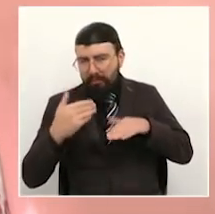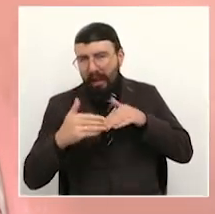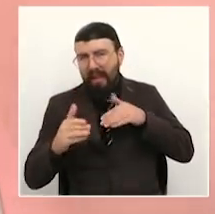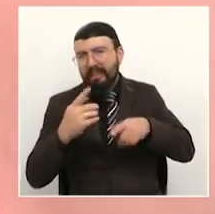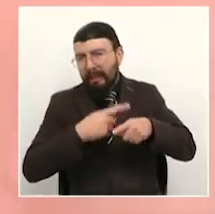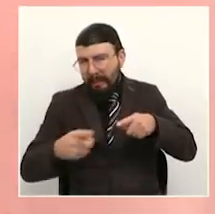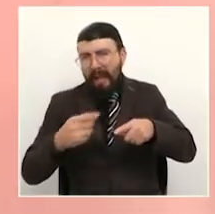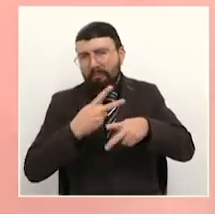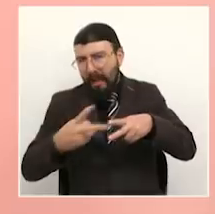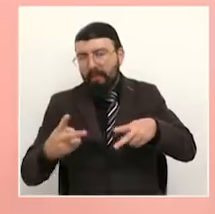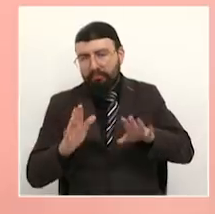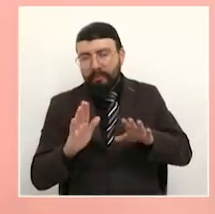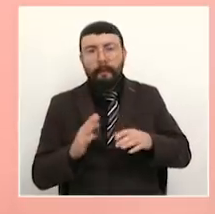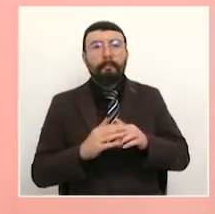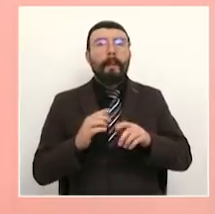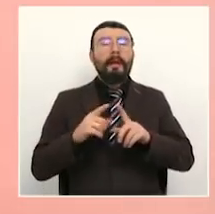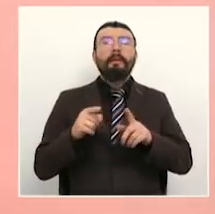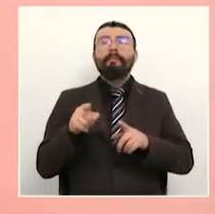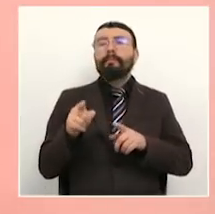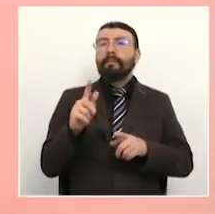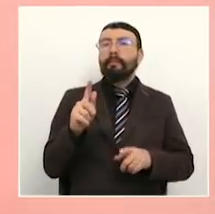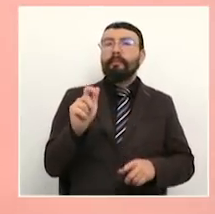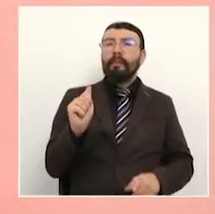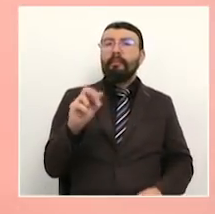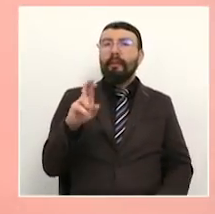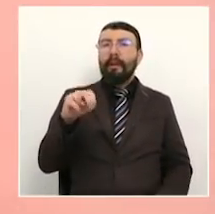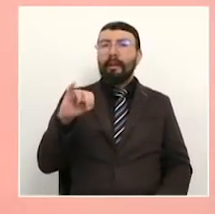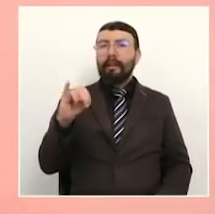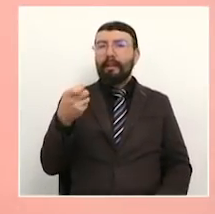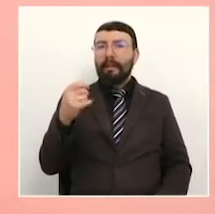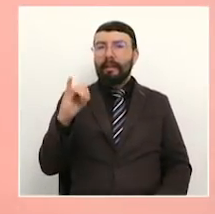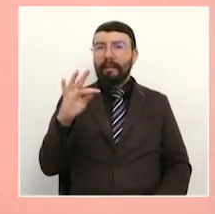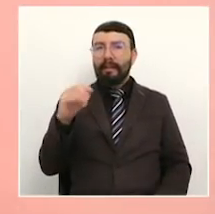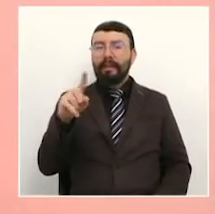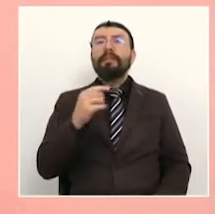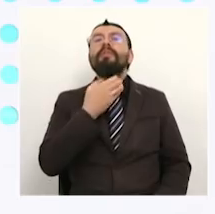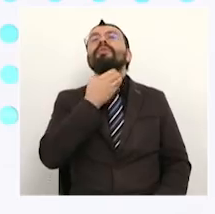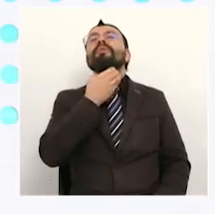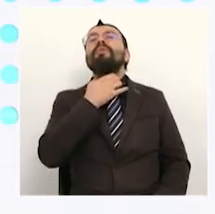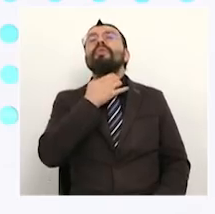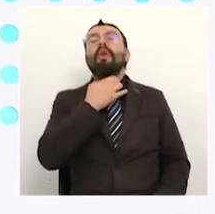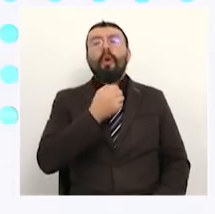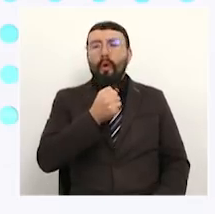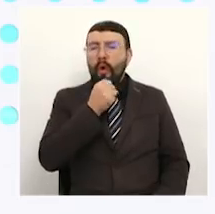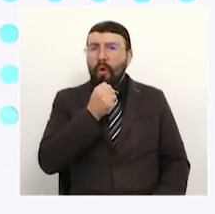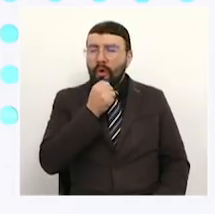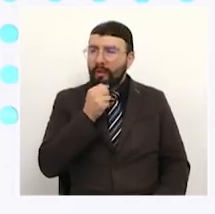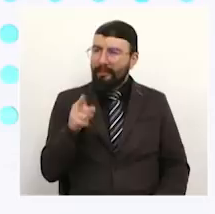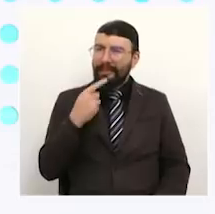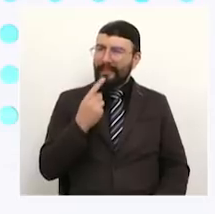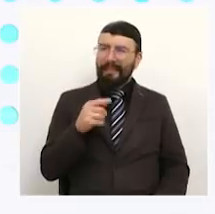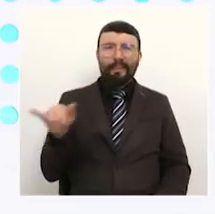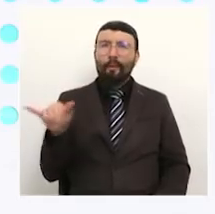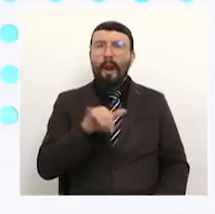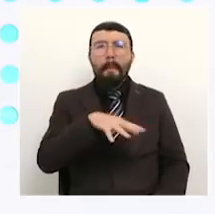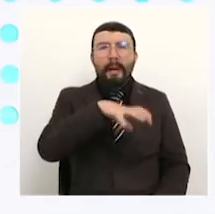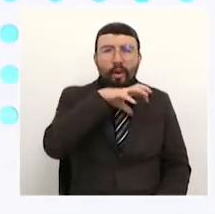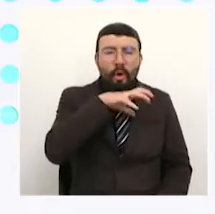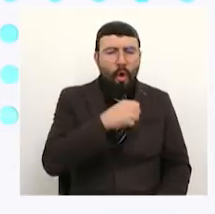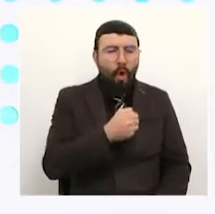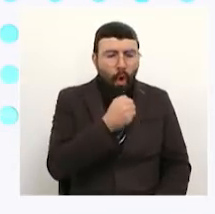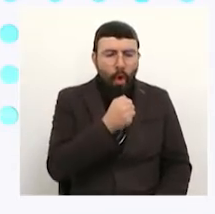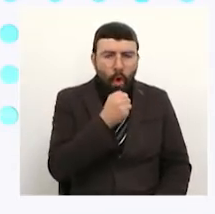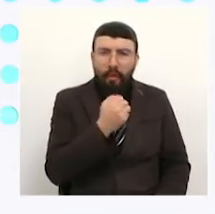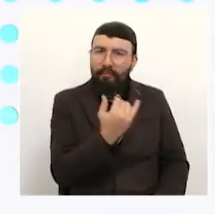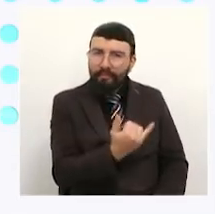porción es una inflamación de toda esta zona y produce un tipo de tos que uno lo diferencia lo llaman como todos de perro tos irritativa es una